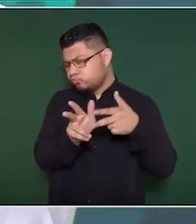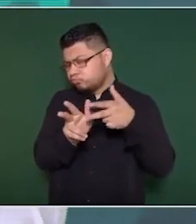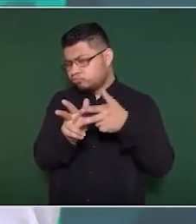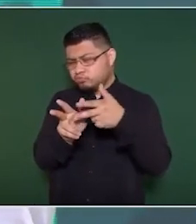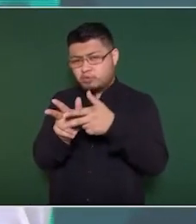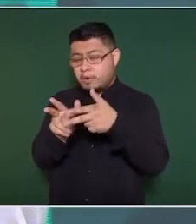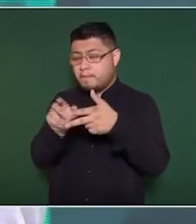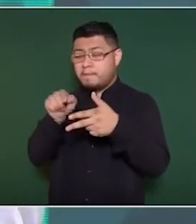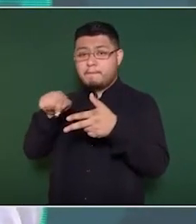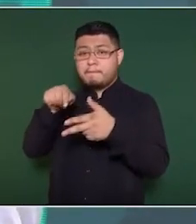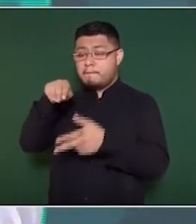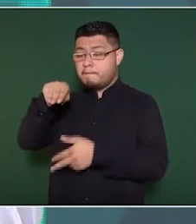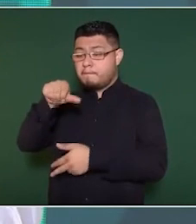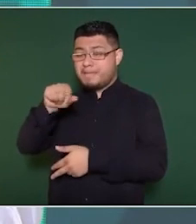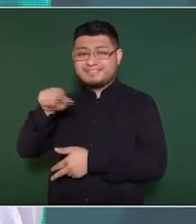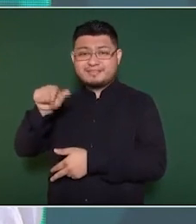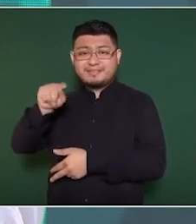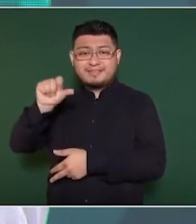Mazatlán.